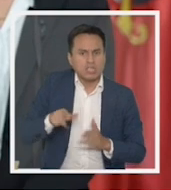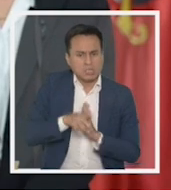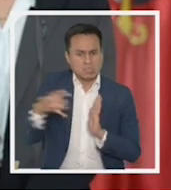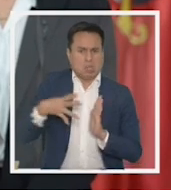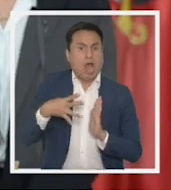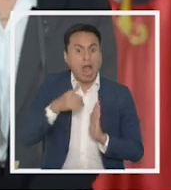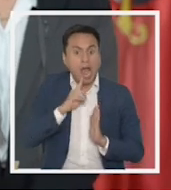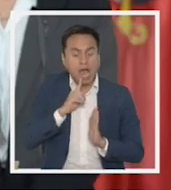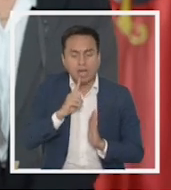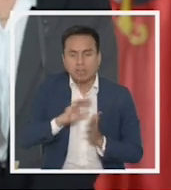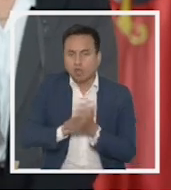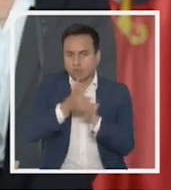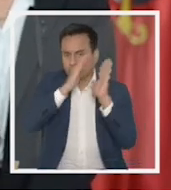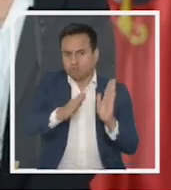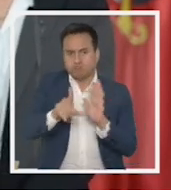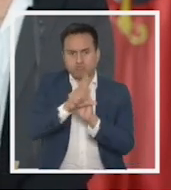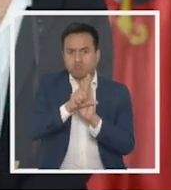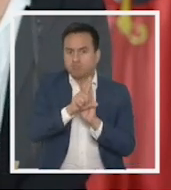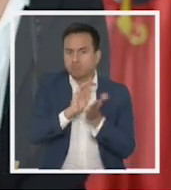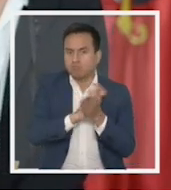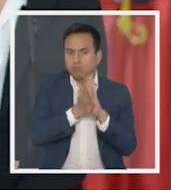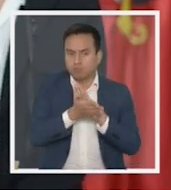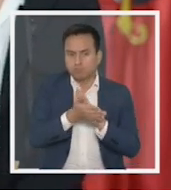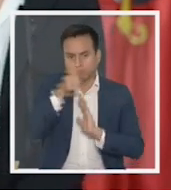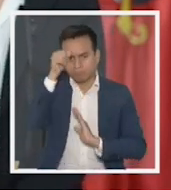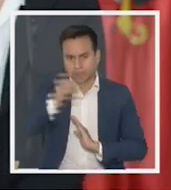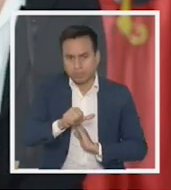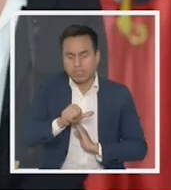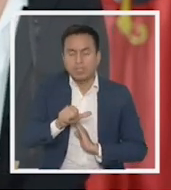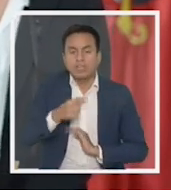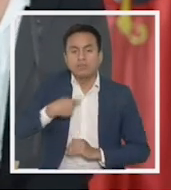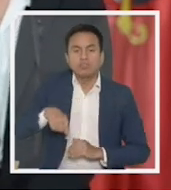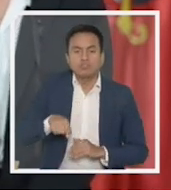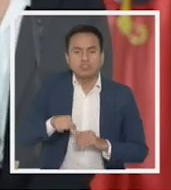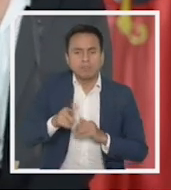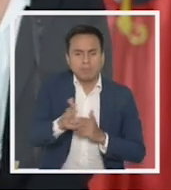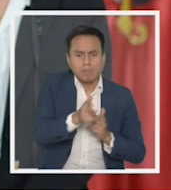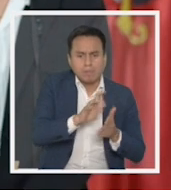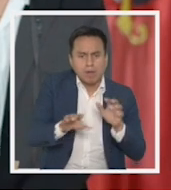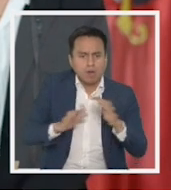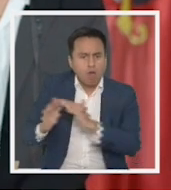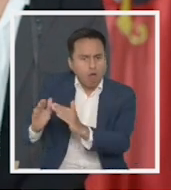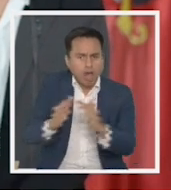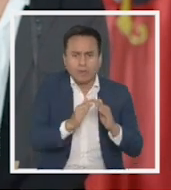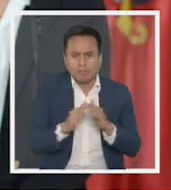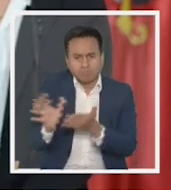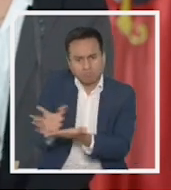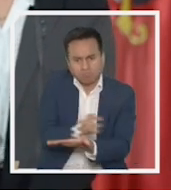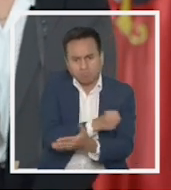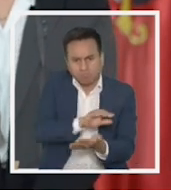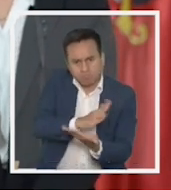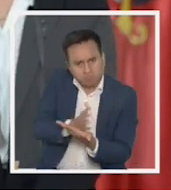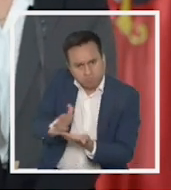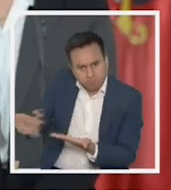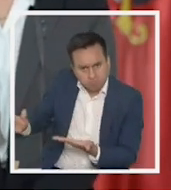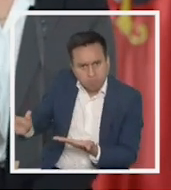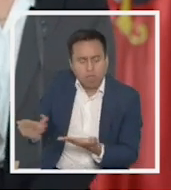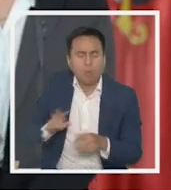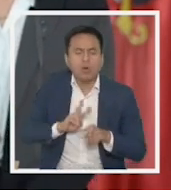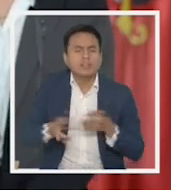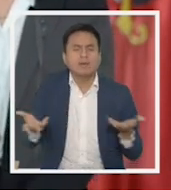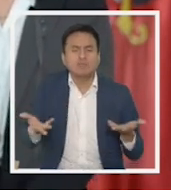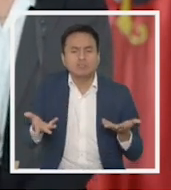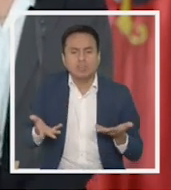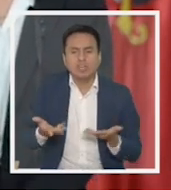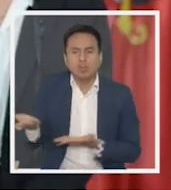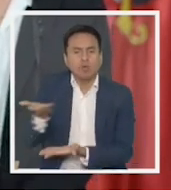a limpiar de armas nuestros barrios. Y para hacerlo necesitamos de la colaboración de todos. Todos quienes tengan algo que aportar a